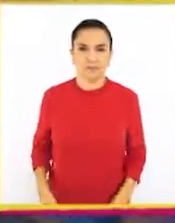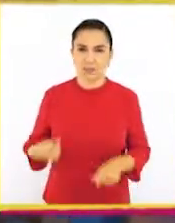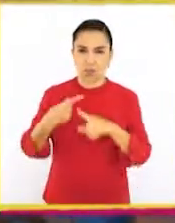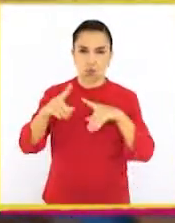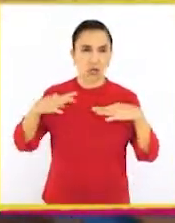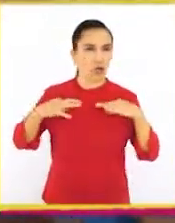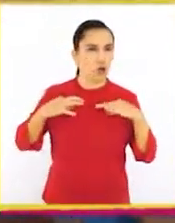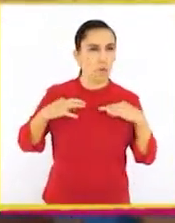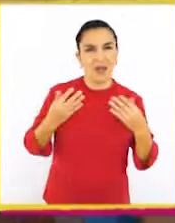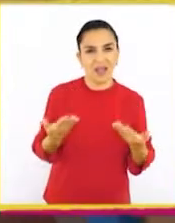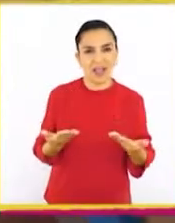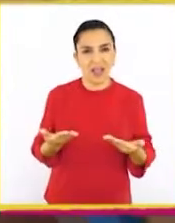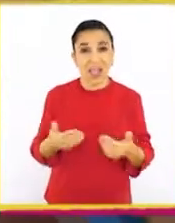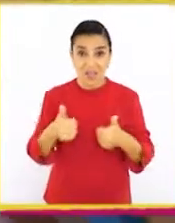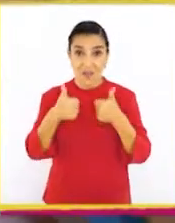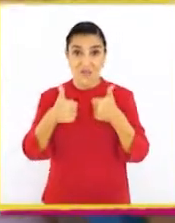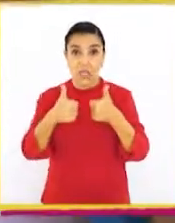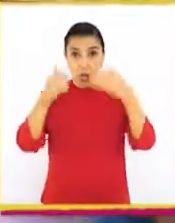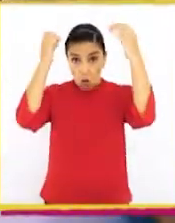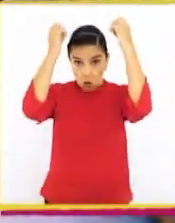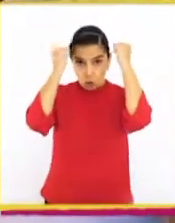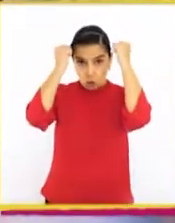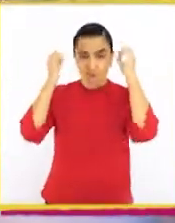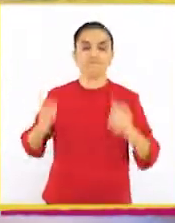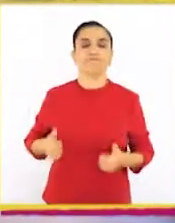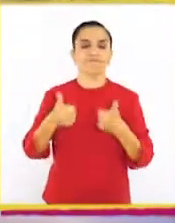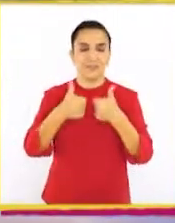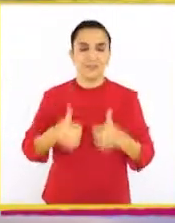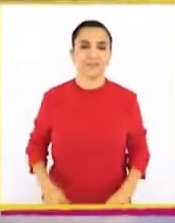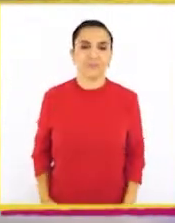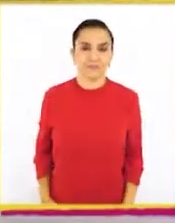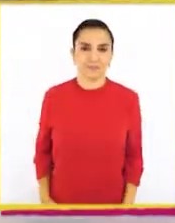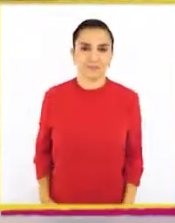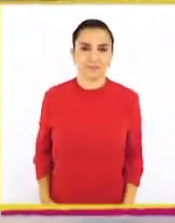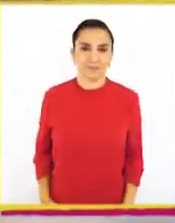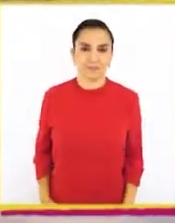¿Qué otra ropa podría ser? ¡Muy bien! ¡Un gorro!